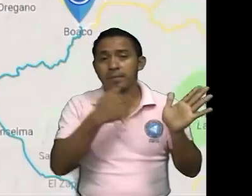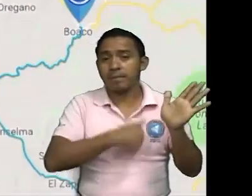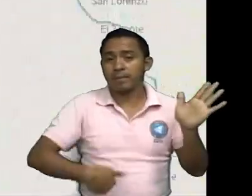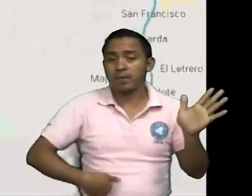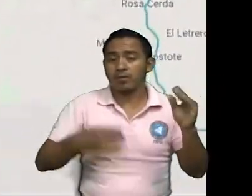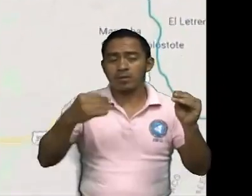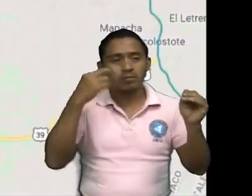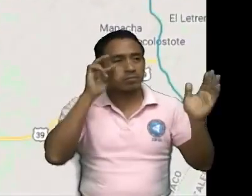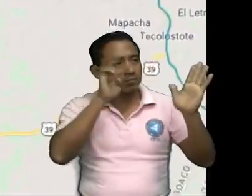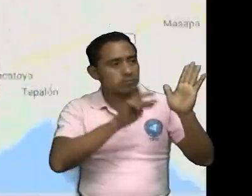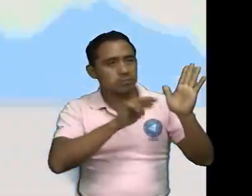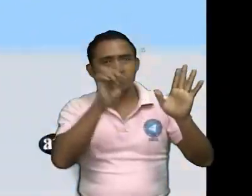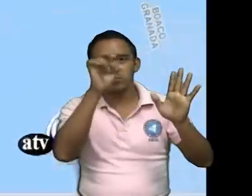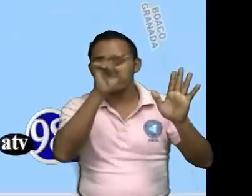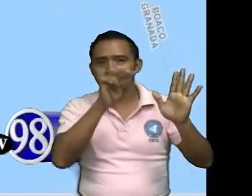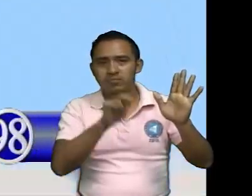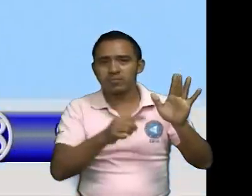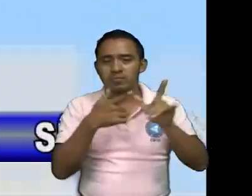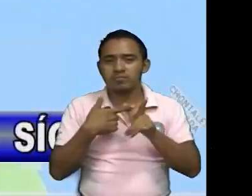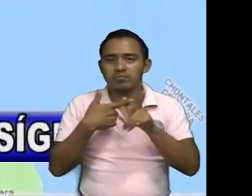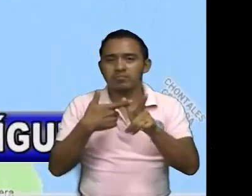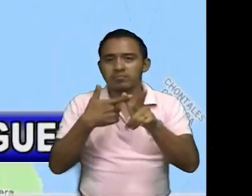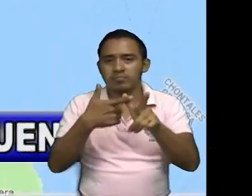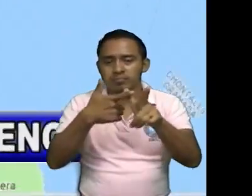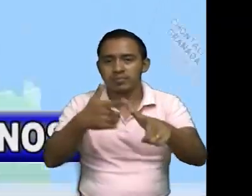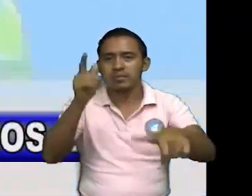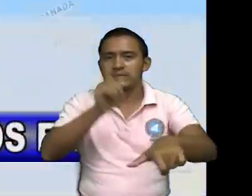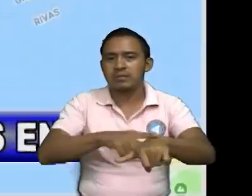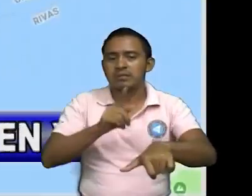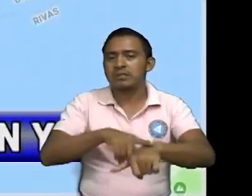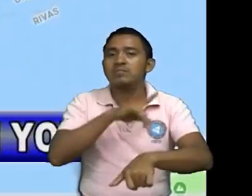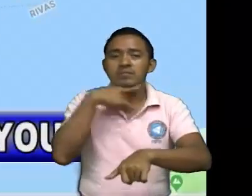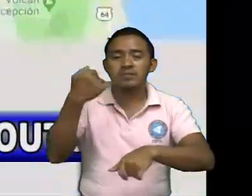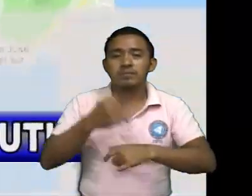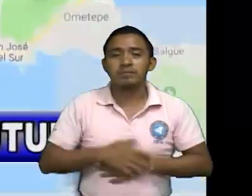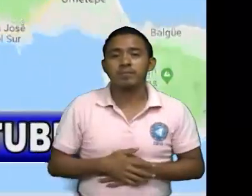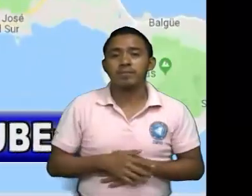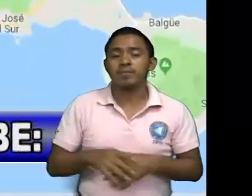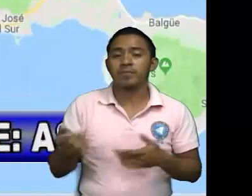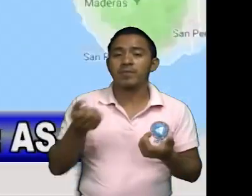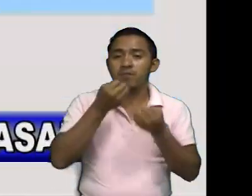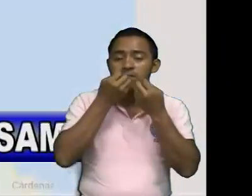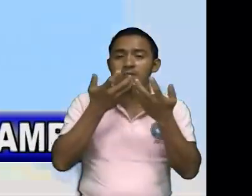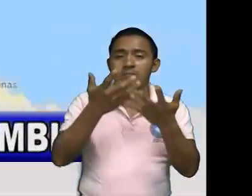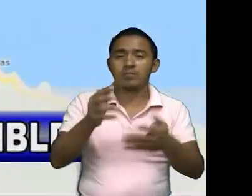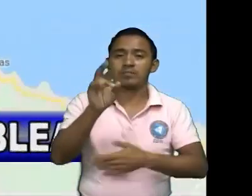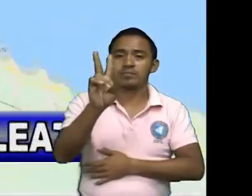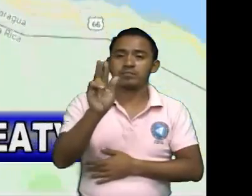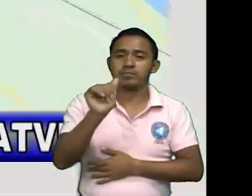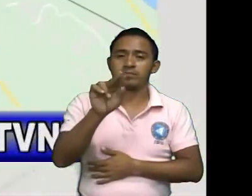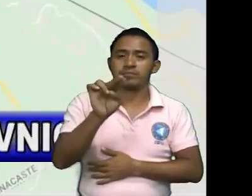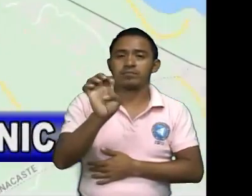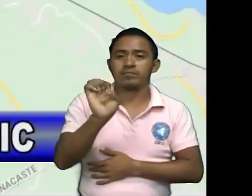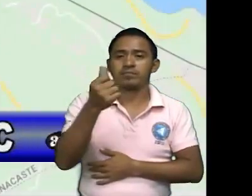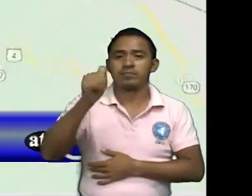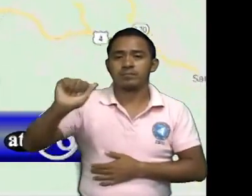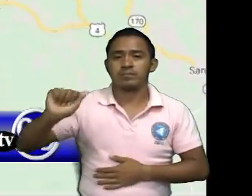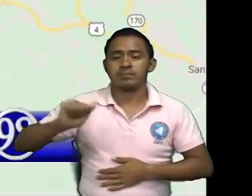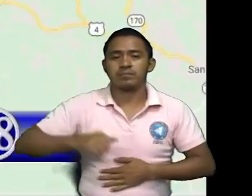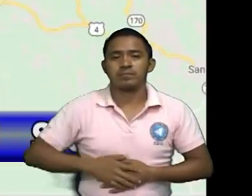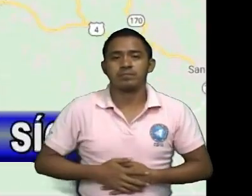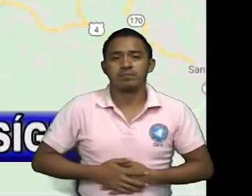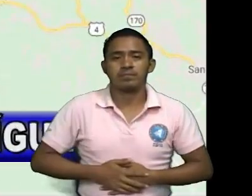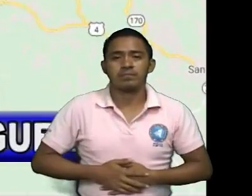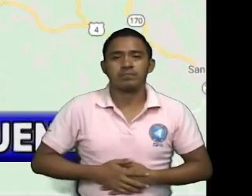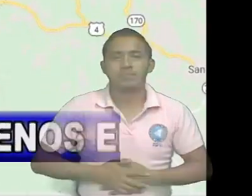un seguimiento virtual del recorrido de la Antorcha en tiempo real. Con cámara de Ronald Ruiz para el canal parlamentario les informó Vanessa